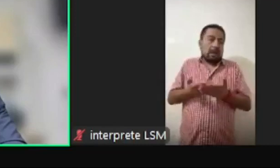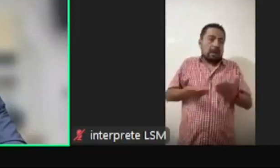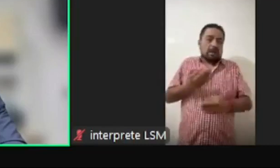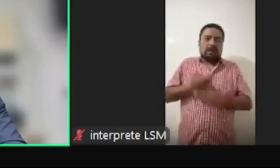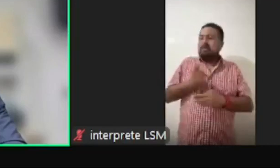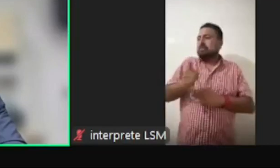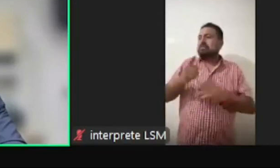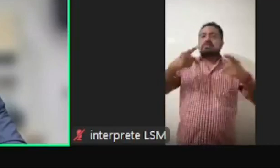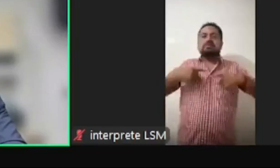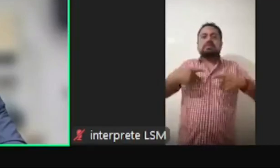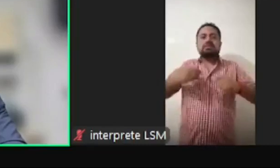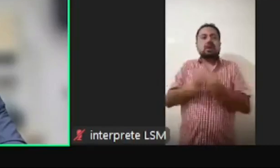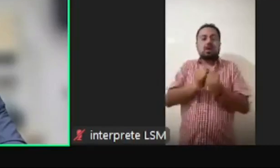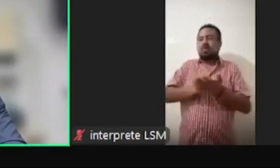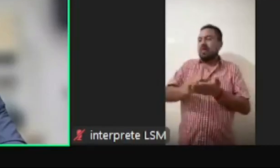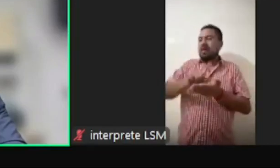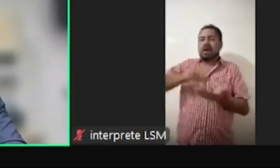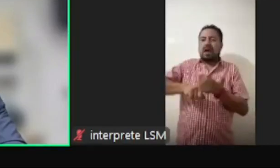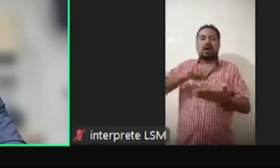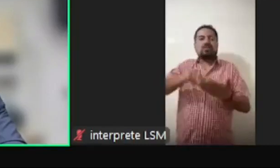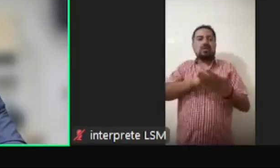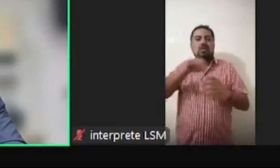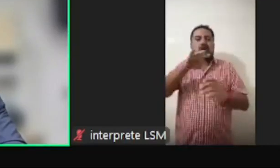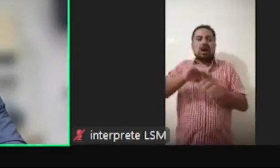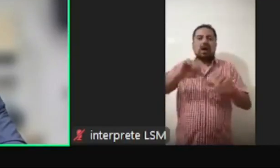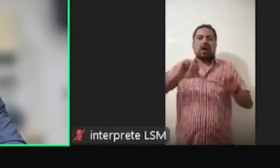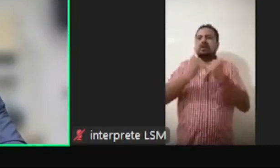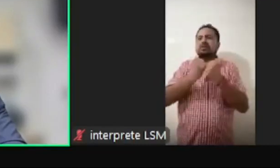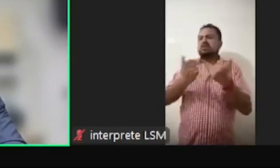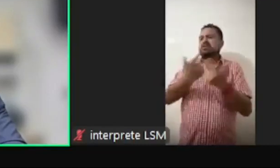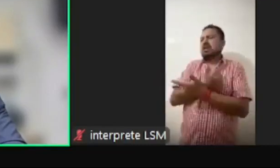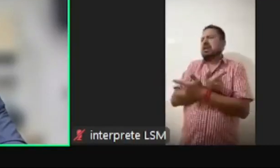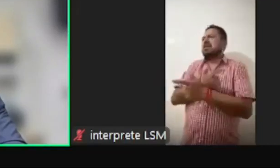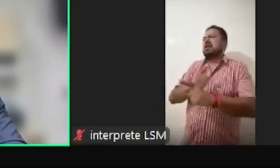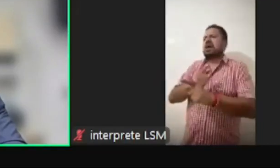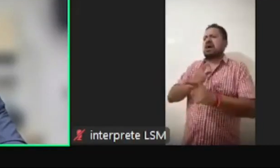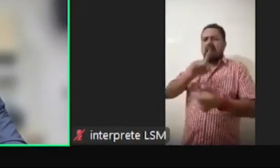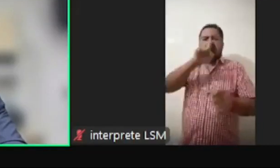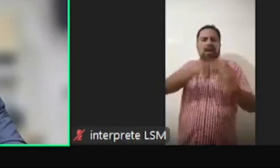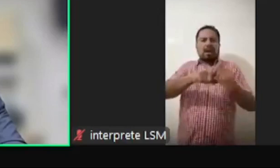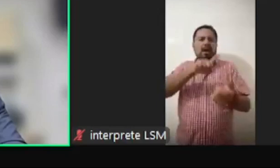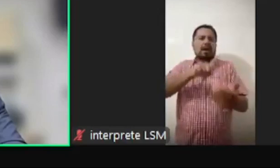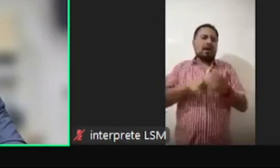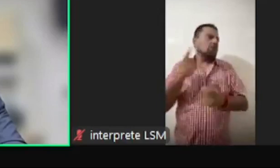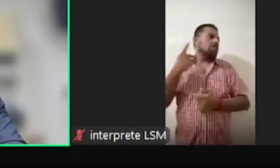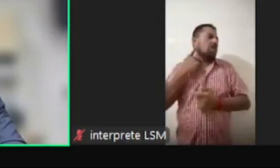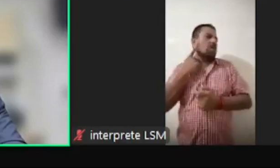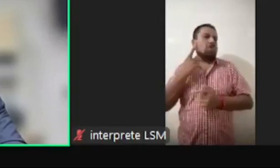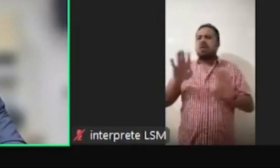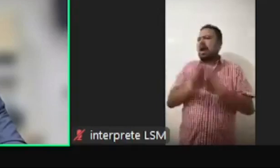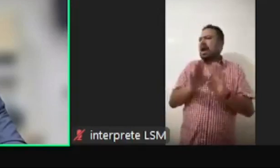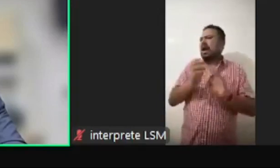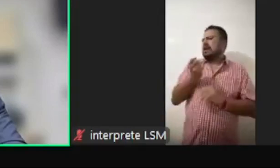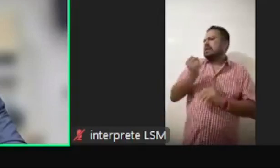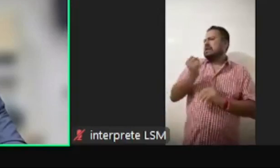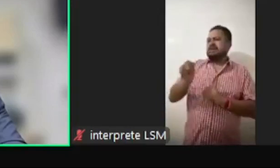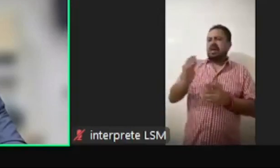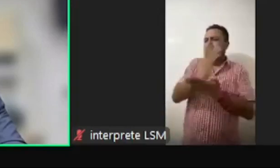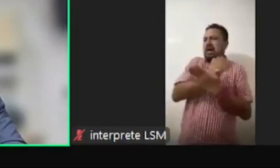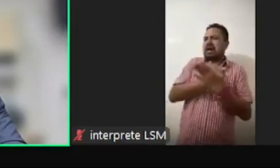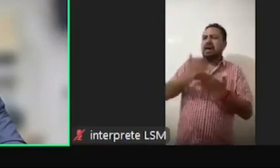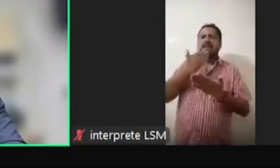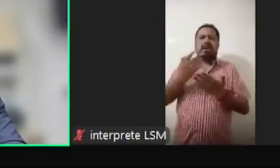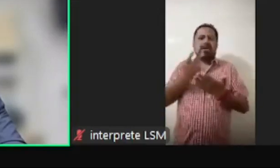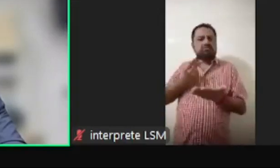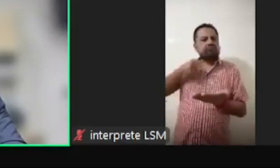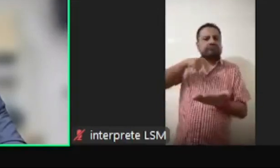a sus derechos a ser votado de asociación individual y libre para formar parte de los asuntos políticos, así como de sus derechos de garantía de audiencia para poder subsanar